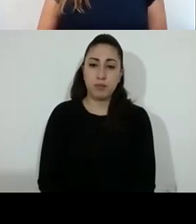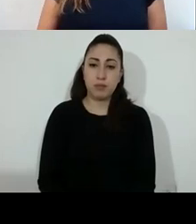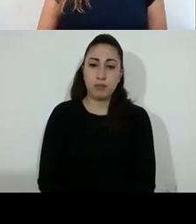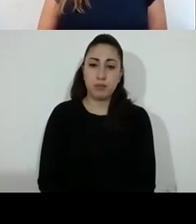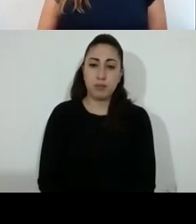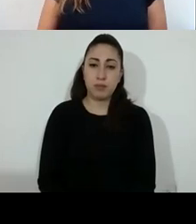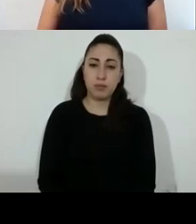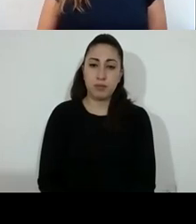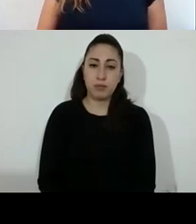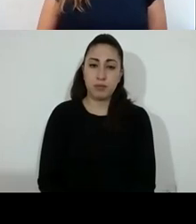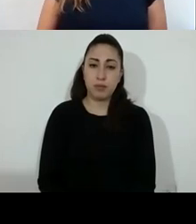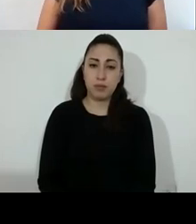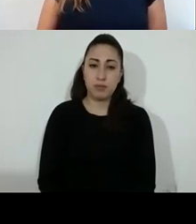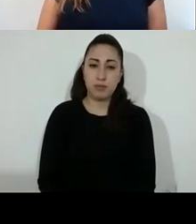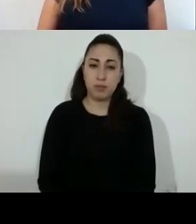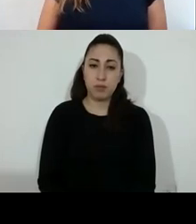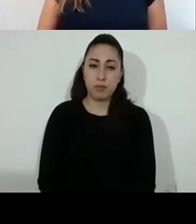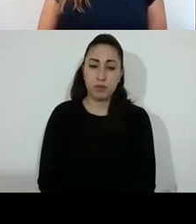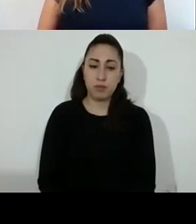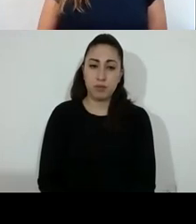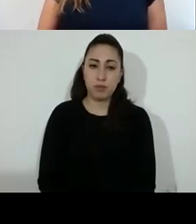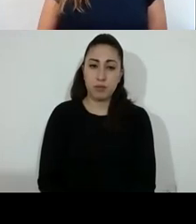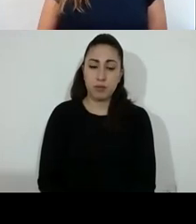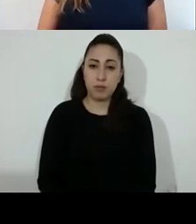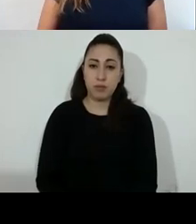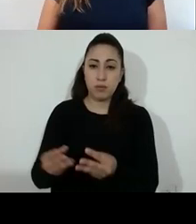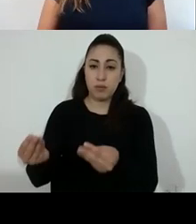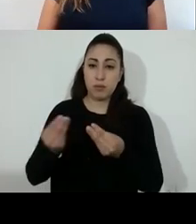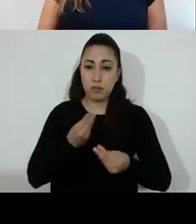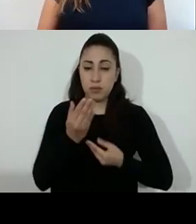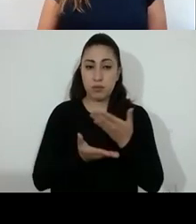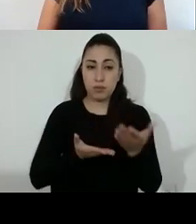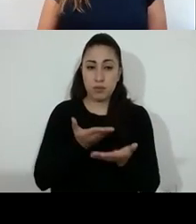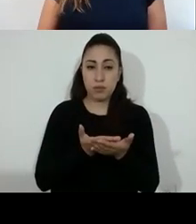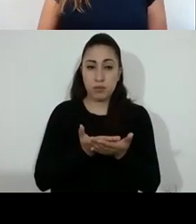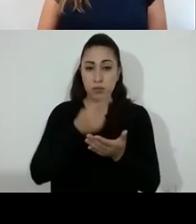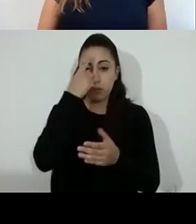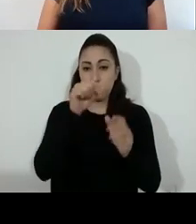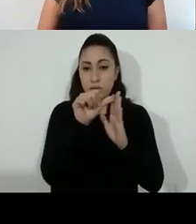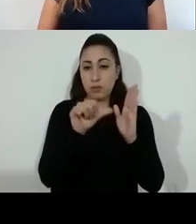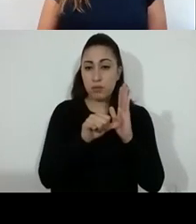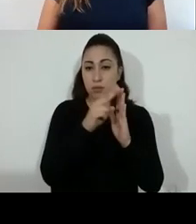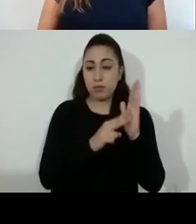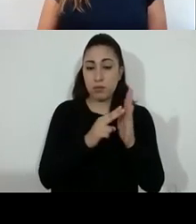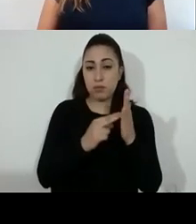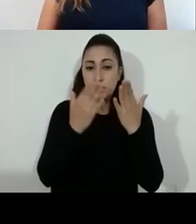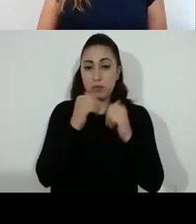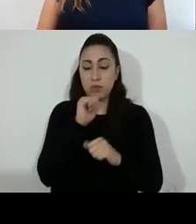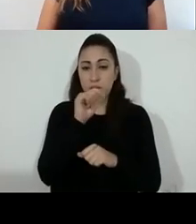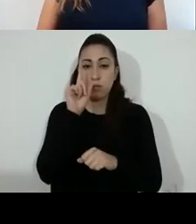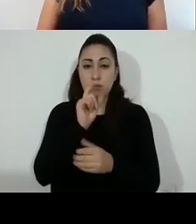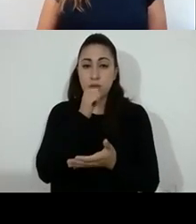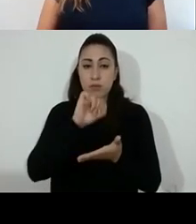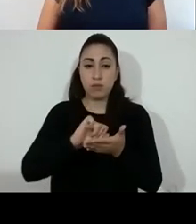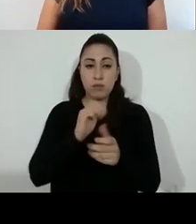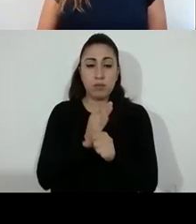Bueno, también esta presidencia no recibió reservas al dictamen, por lo que le solicito a la diputada secretaria